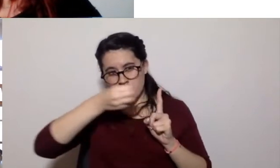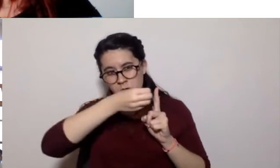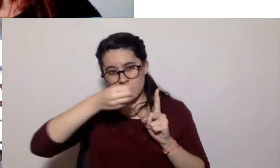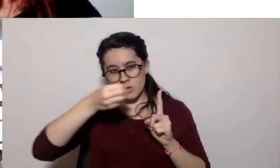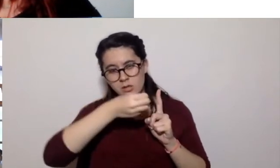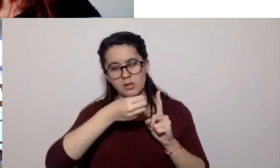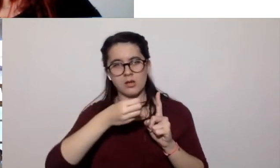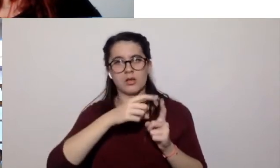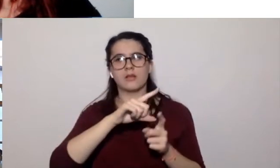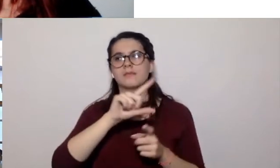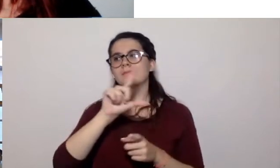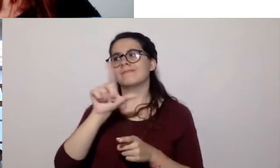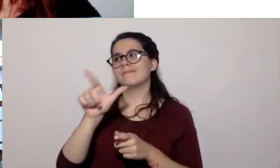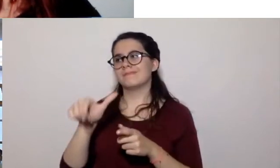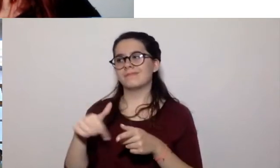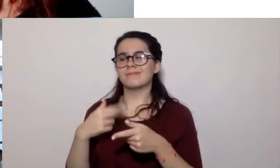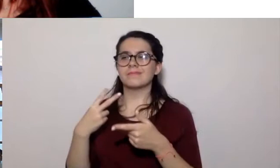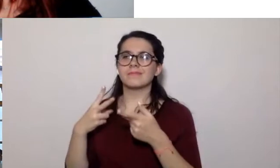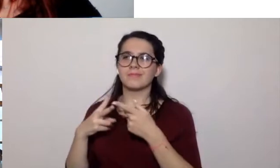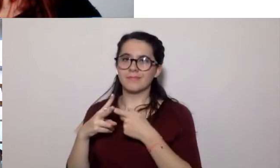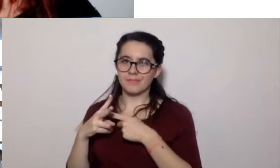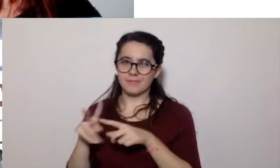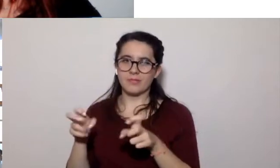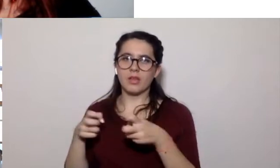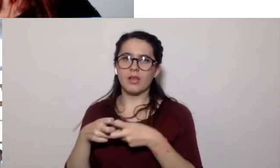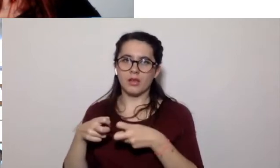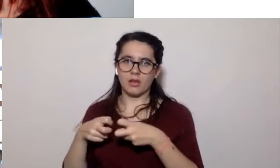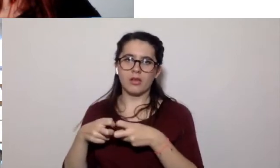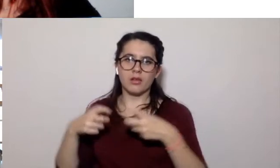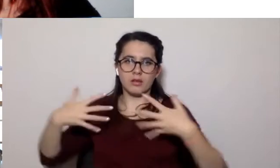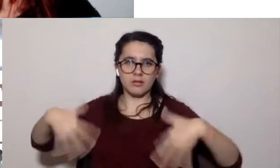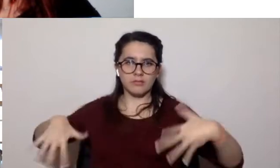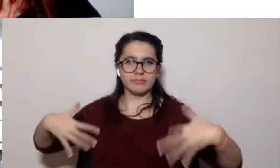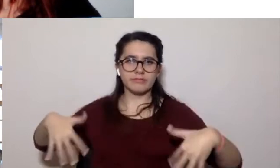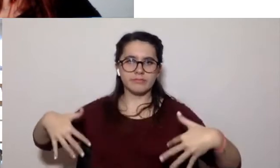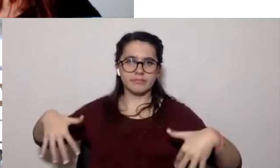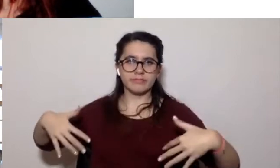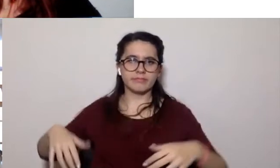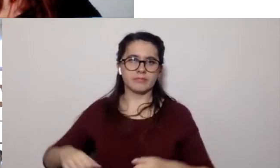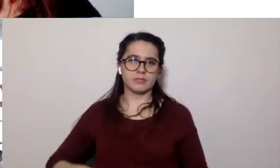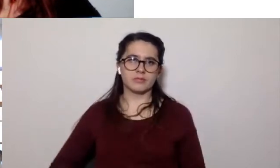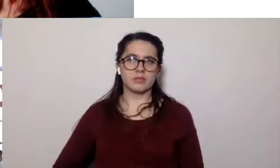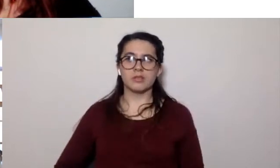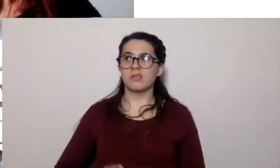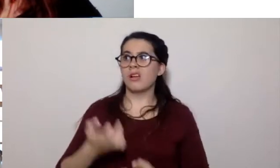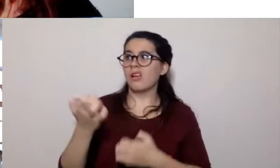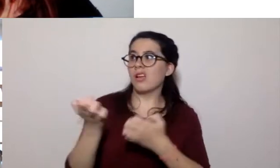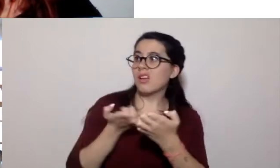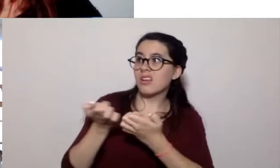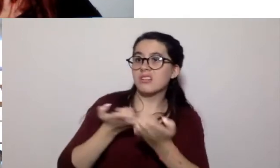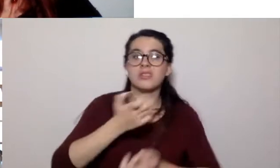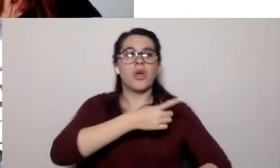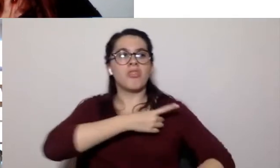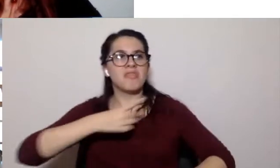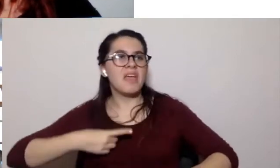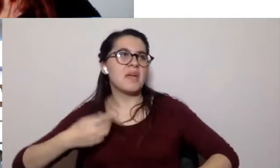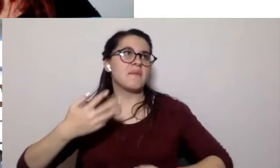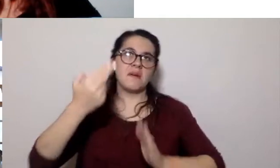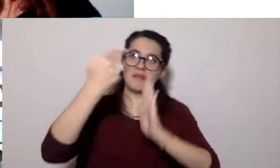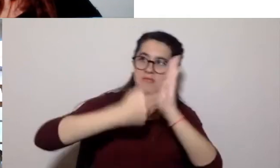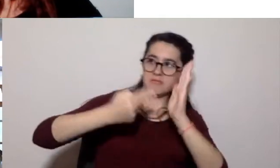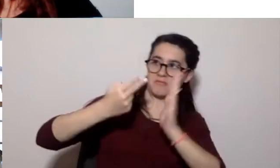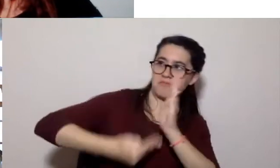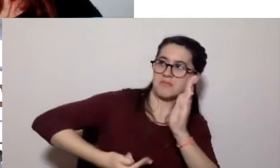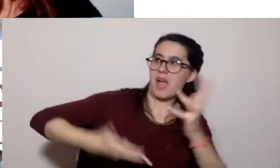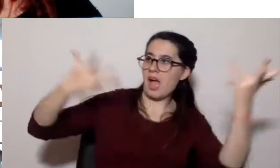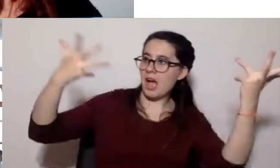ansiedad. Sí. Por estar tan clavadas en tengo que hacer ejercicio y tengo que hacer un curso y tengo